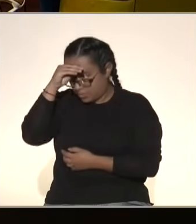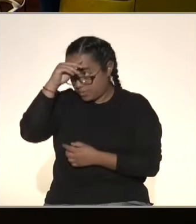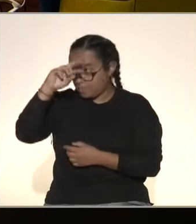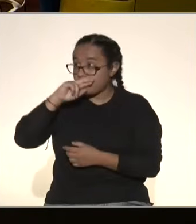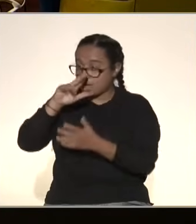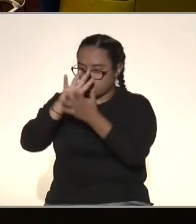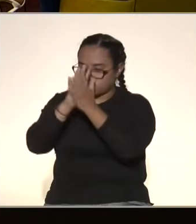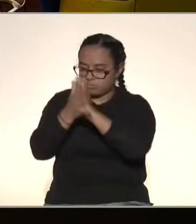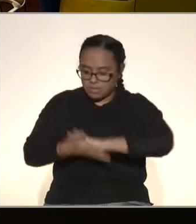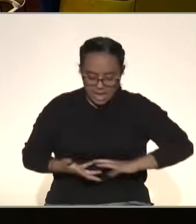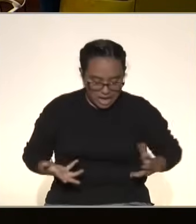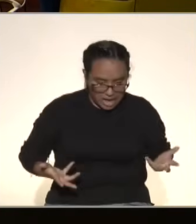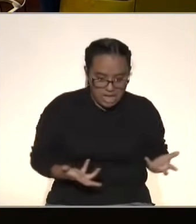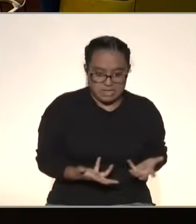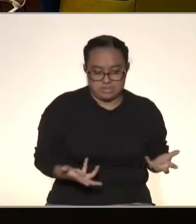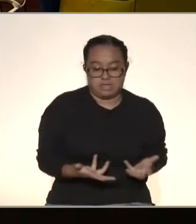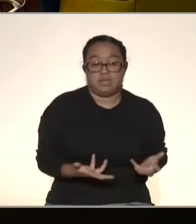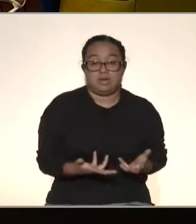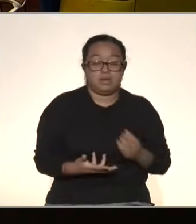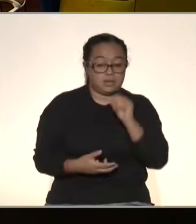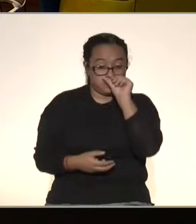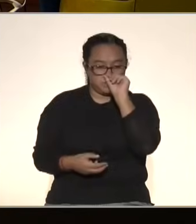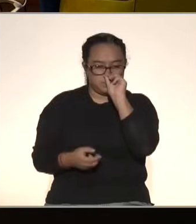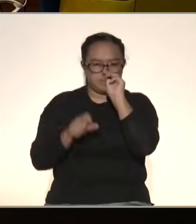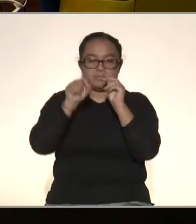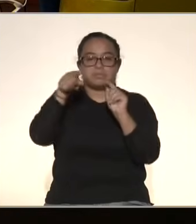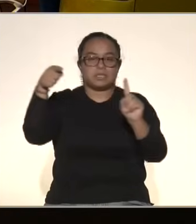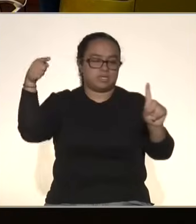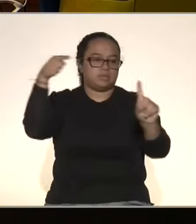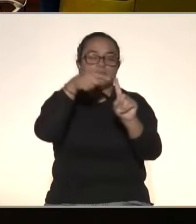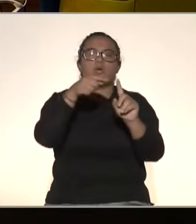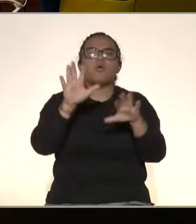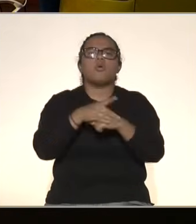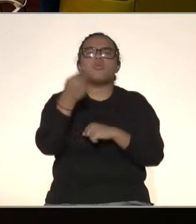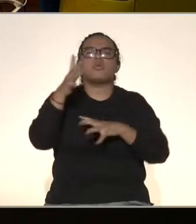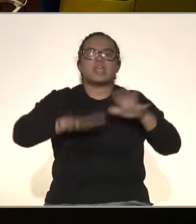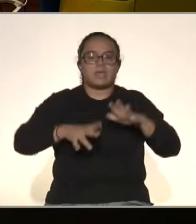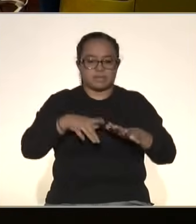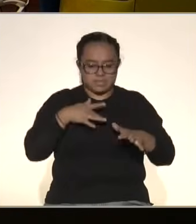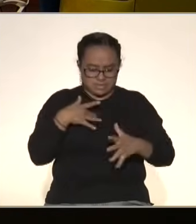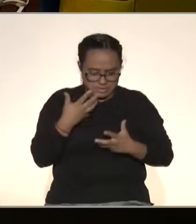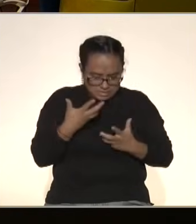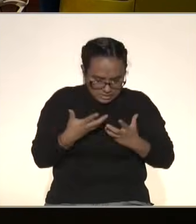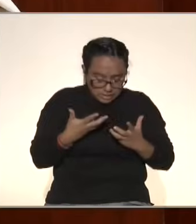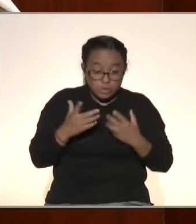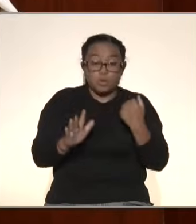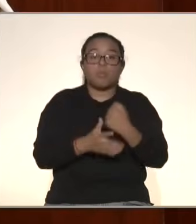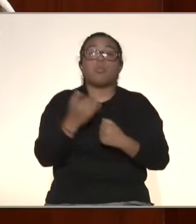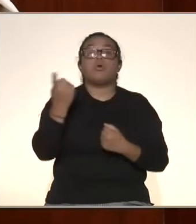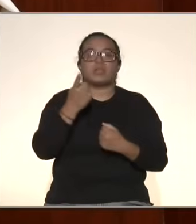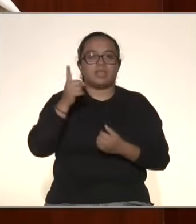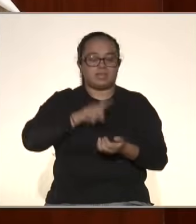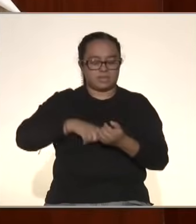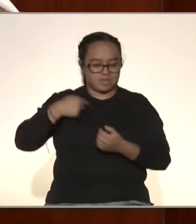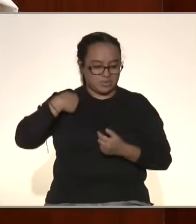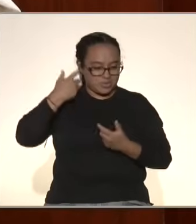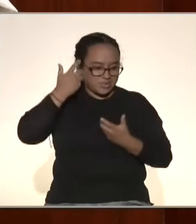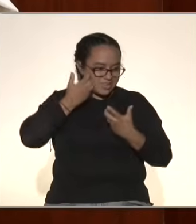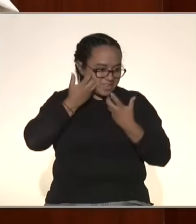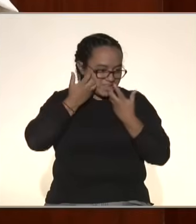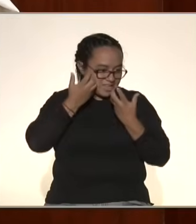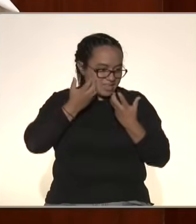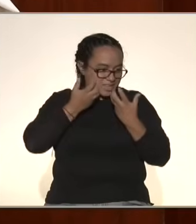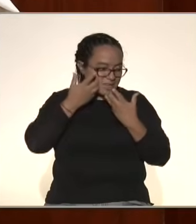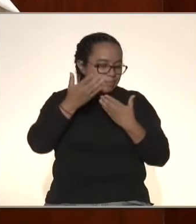viene también esta parte de los propósitos. ¿Por qué uno se frustra? Porque precisamente un deseo viene de esa idea de que